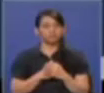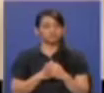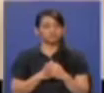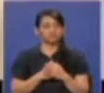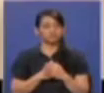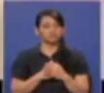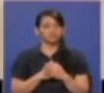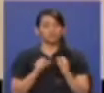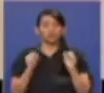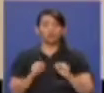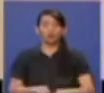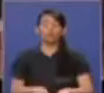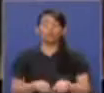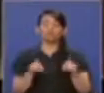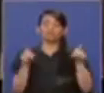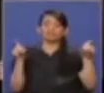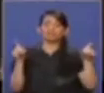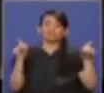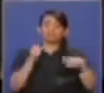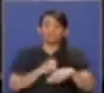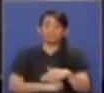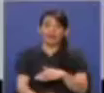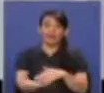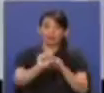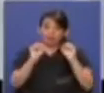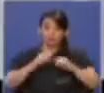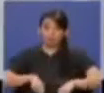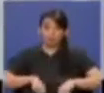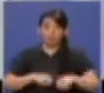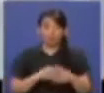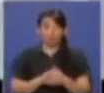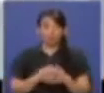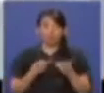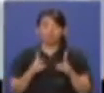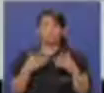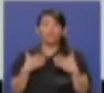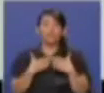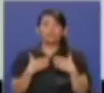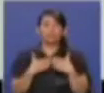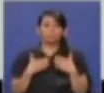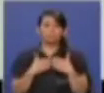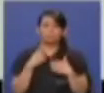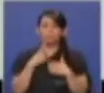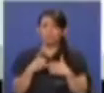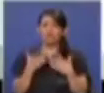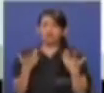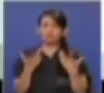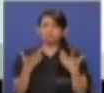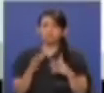para atención de partos, habían equipo de respuesta también para